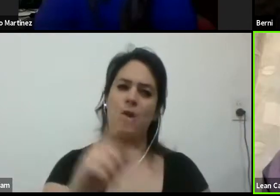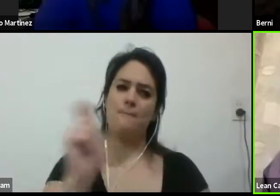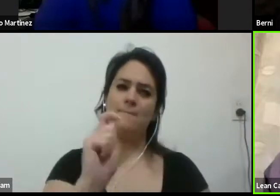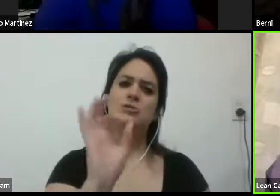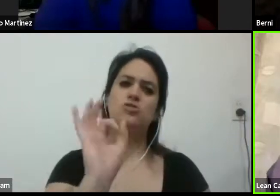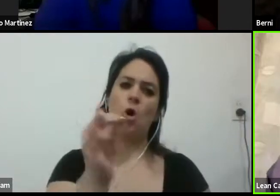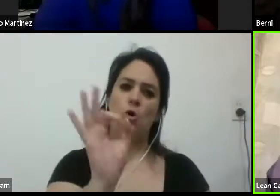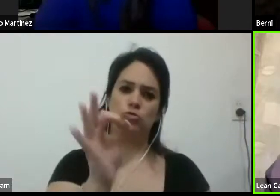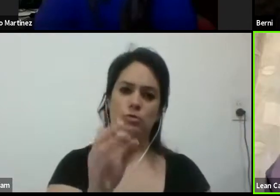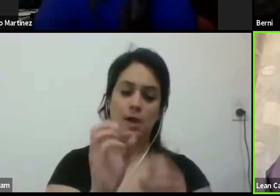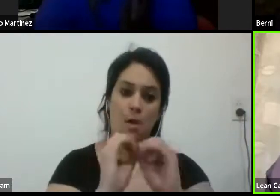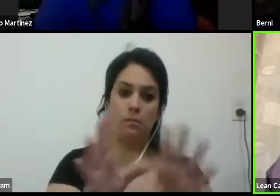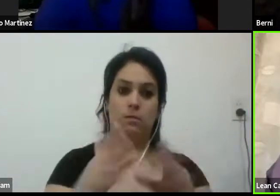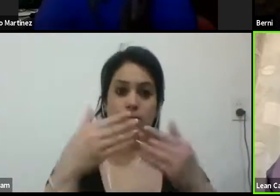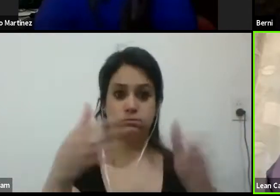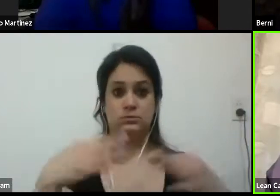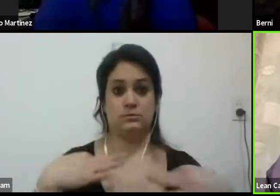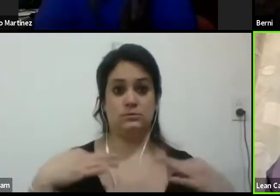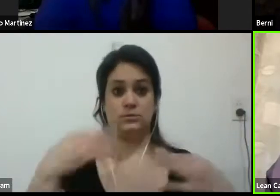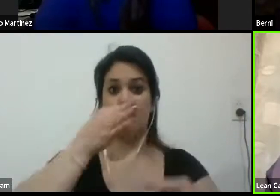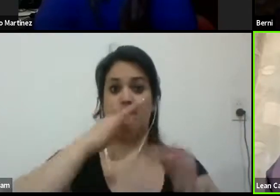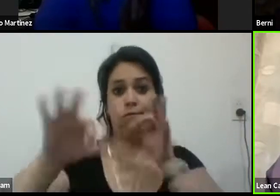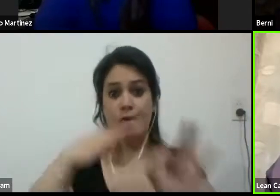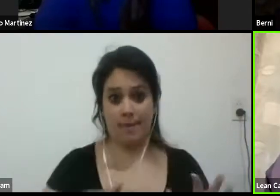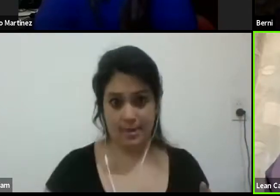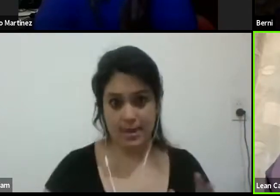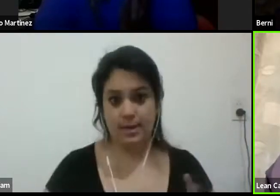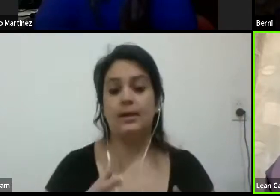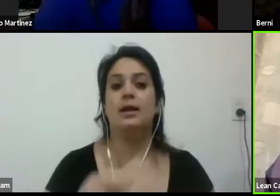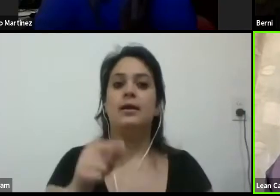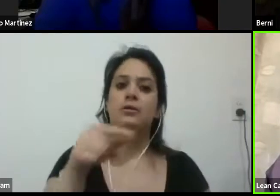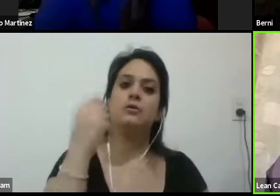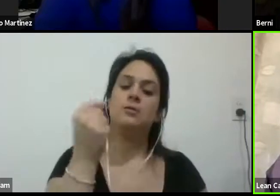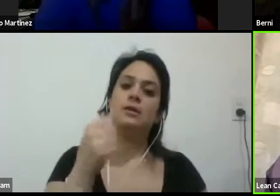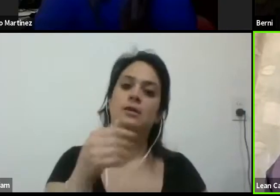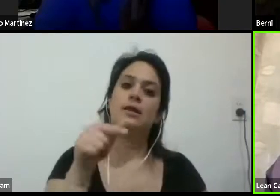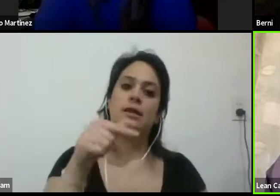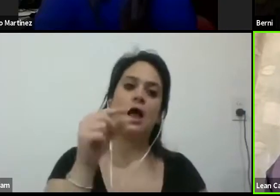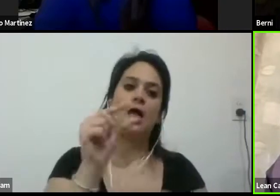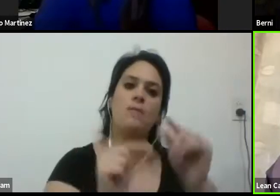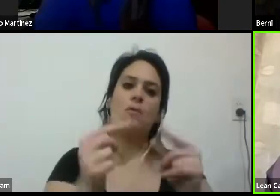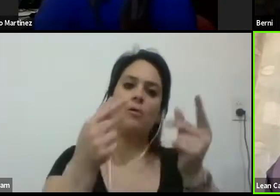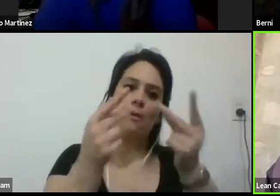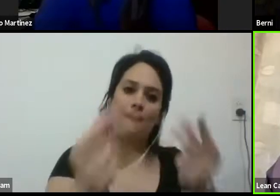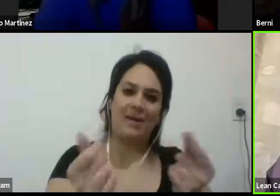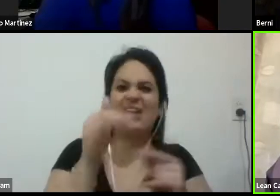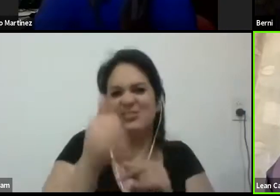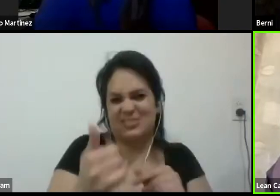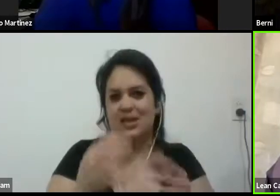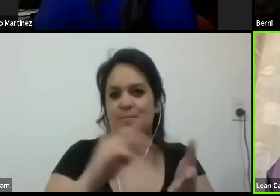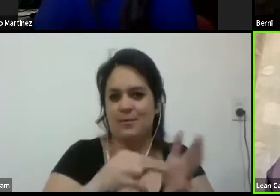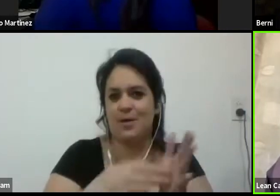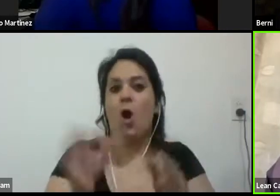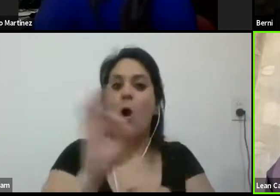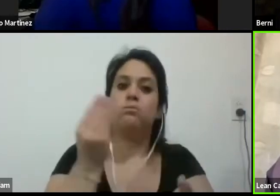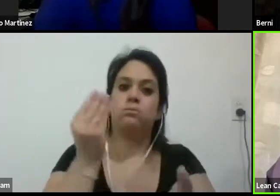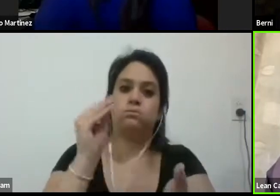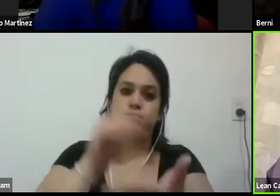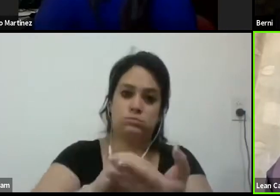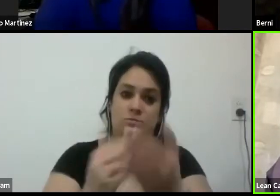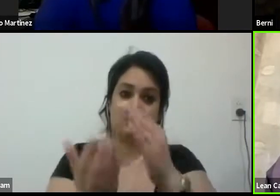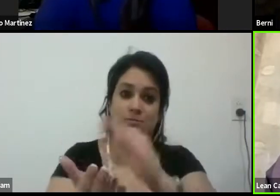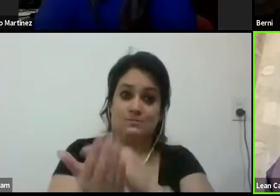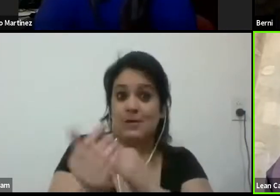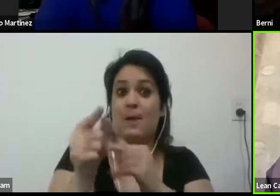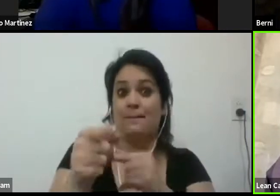cursan la tecnicatura entonces generalmente lo bueno es que vayan adquiriendo lo con tiempo o por lo menos encargando lo con tiempo como para que ya